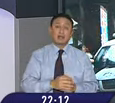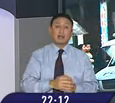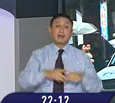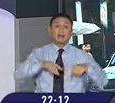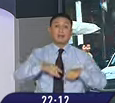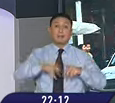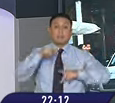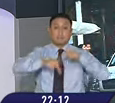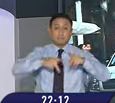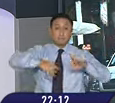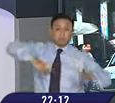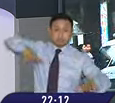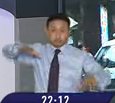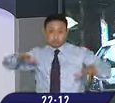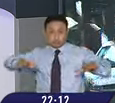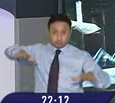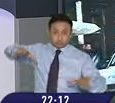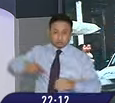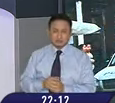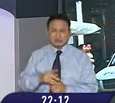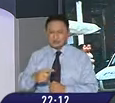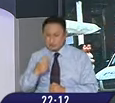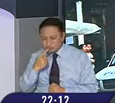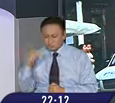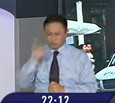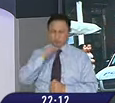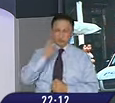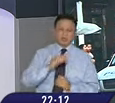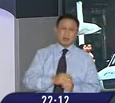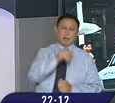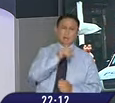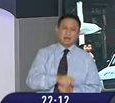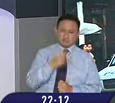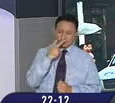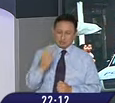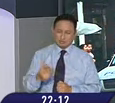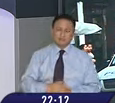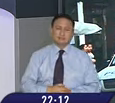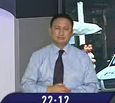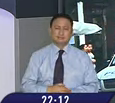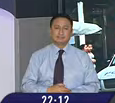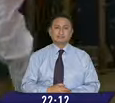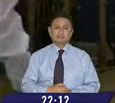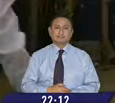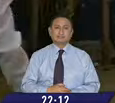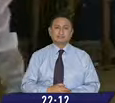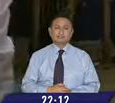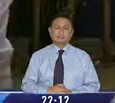cantón Santa Elena. El mal olor puso en alerta a los propietarios del inmueble.